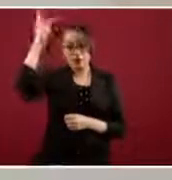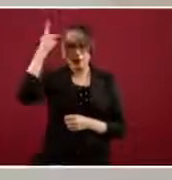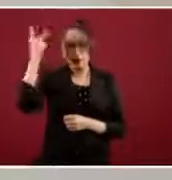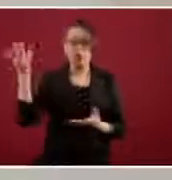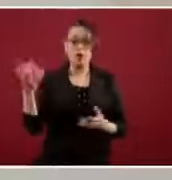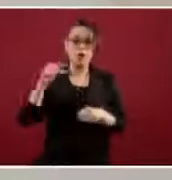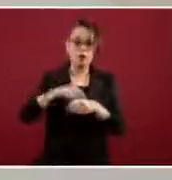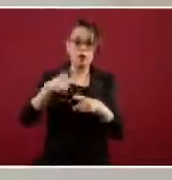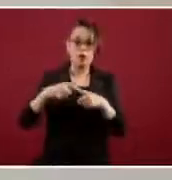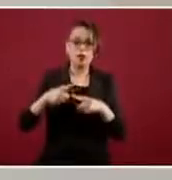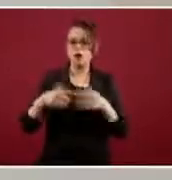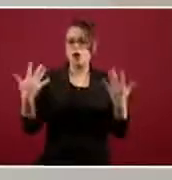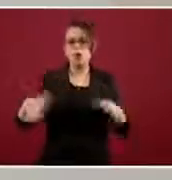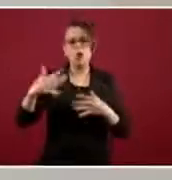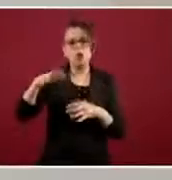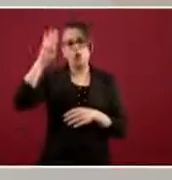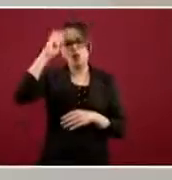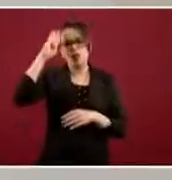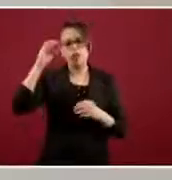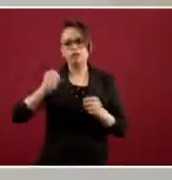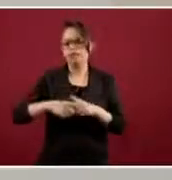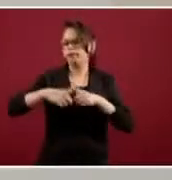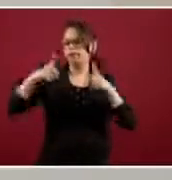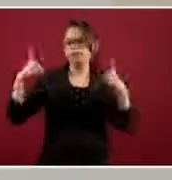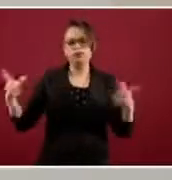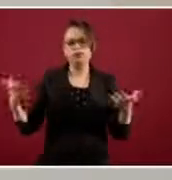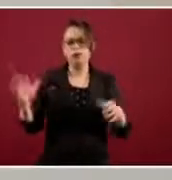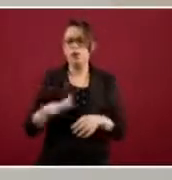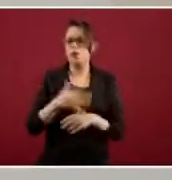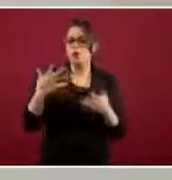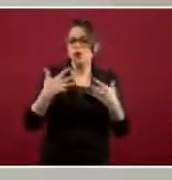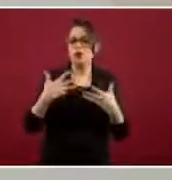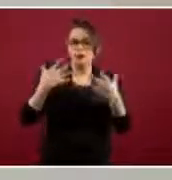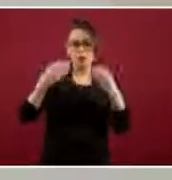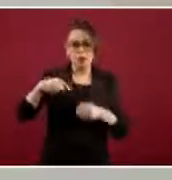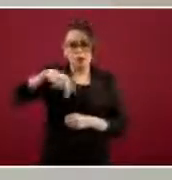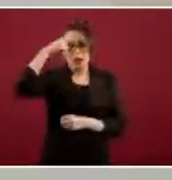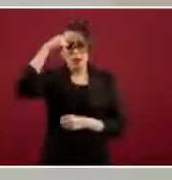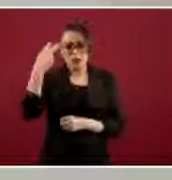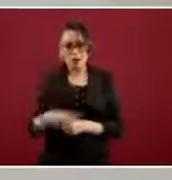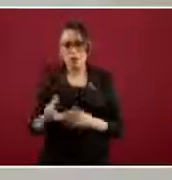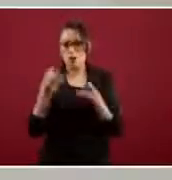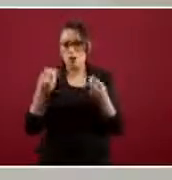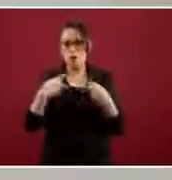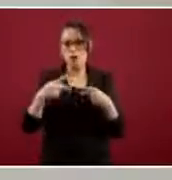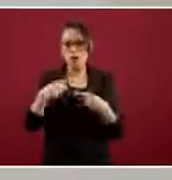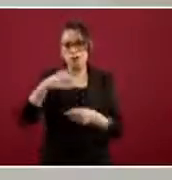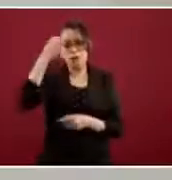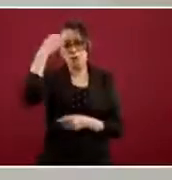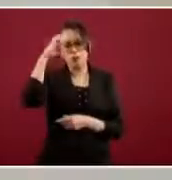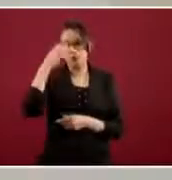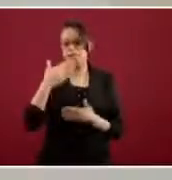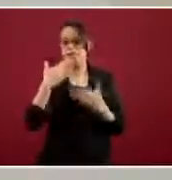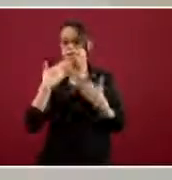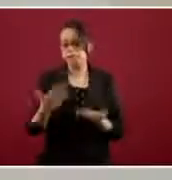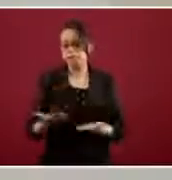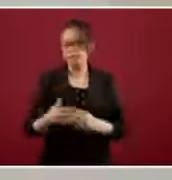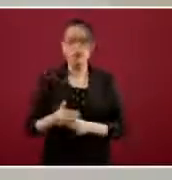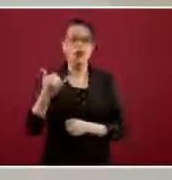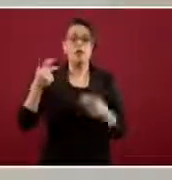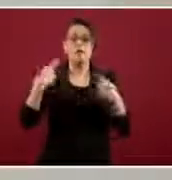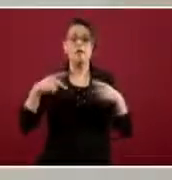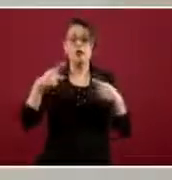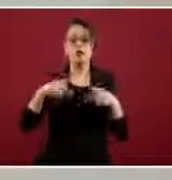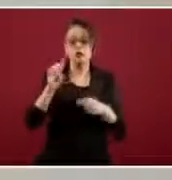Es amplia, hay mucho talento en México y hay talento en los recién graduados de la escuela de medicina o de